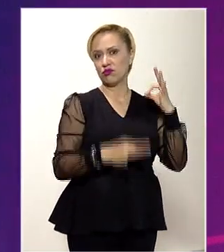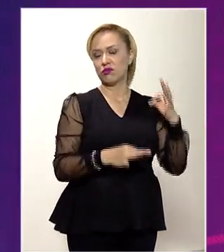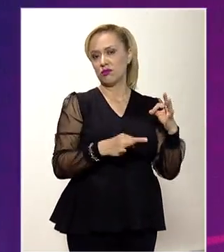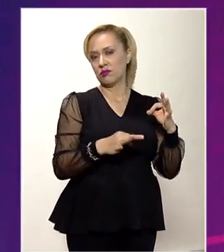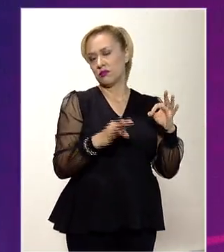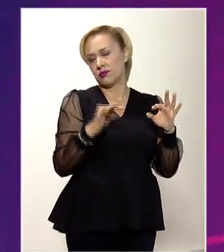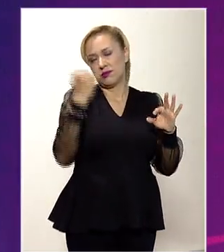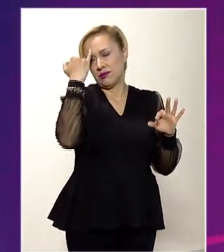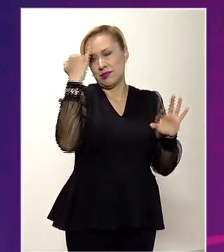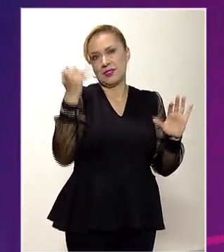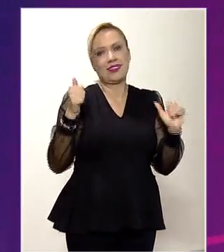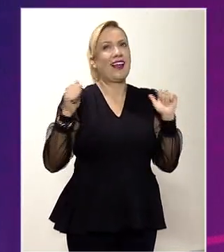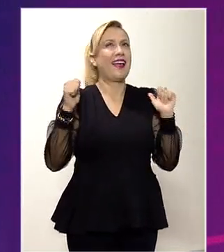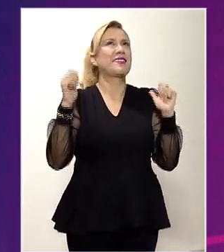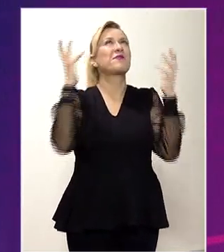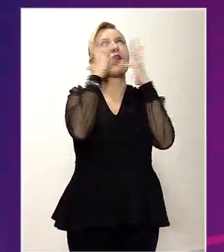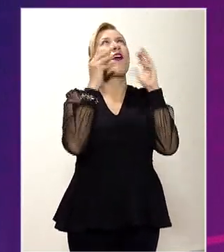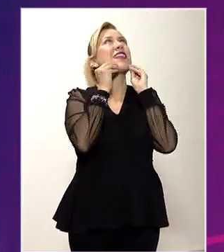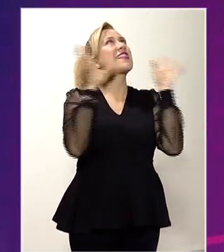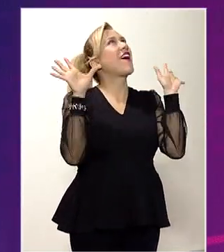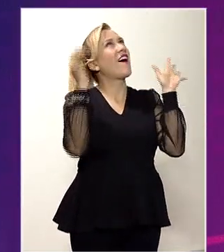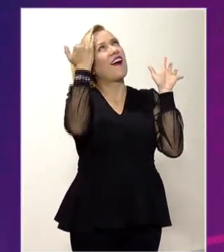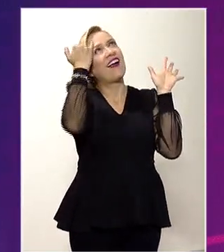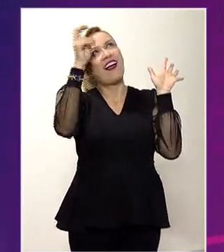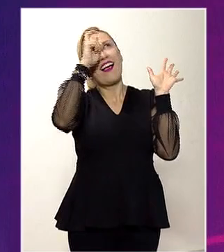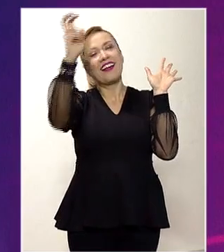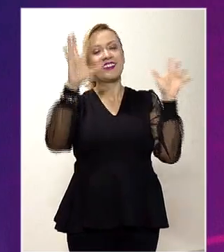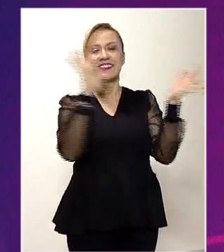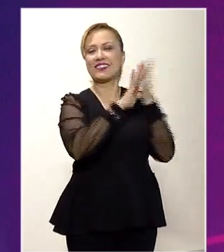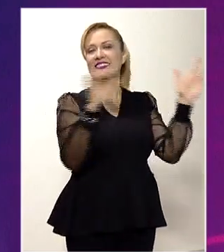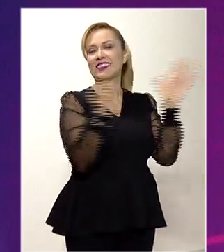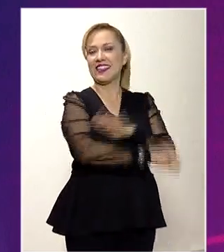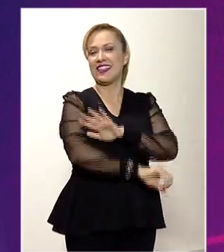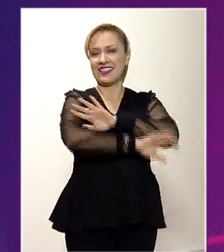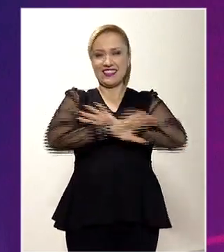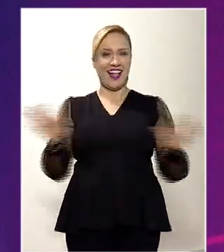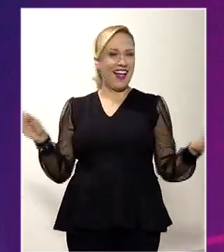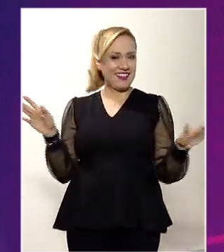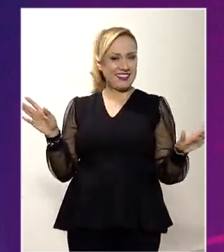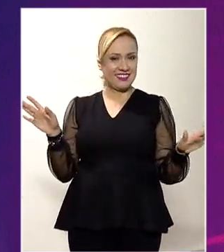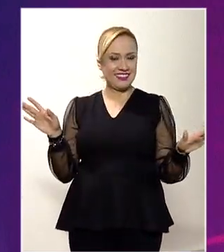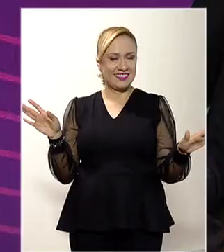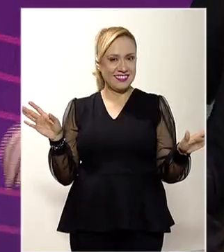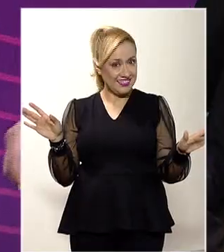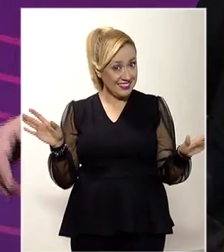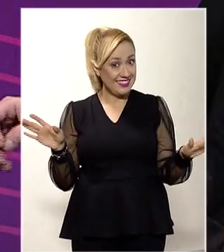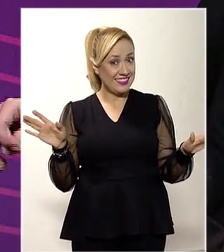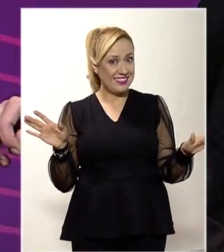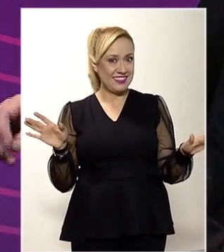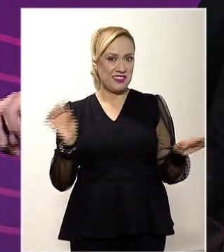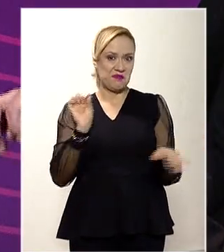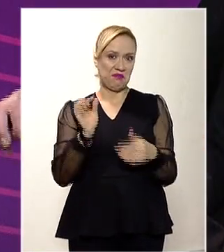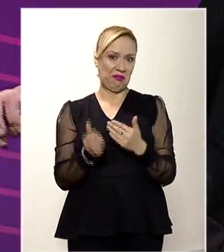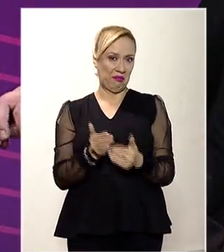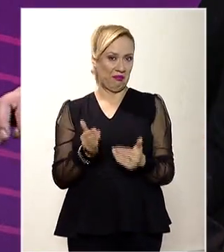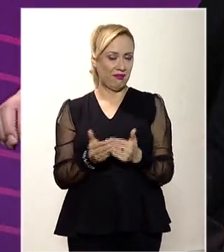esos casos maravillosos de la justicia mexicana donde hay sentencia condenatoria y entonces el 0.01%. Exacto. Entonces meten a la persona a la cárcel,